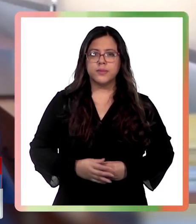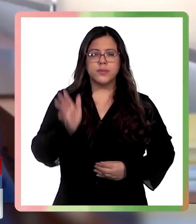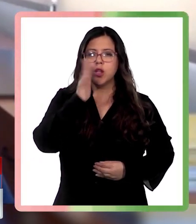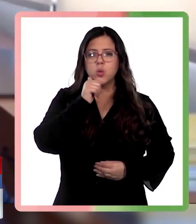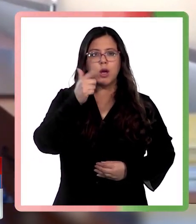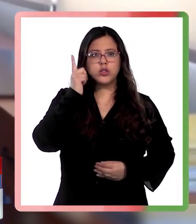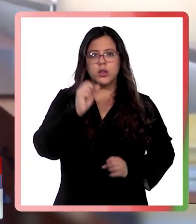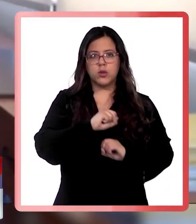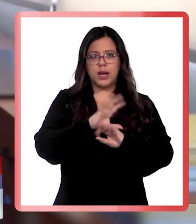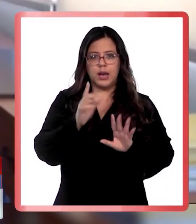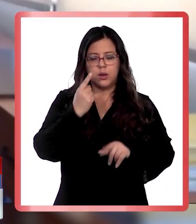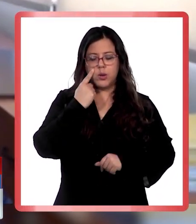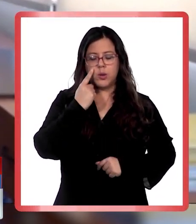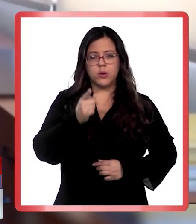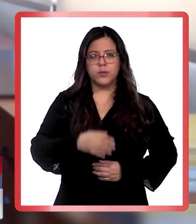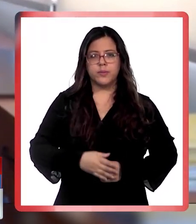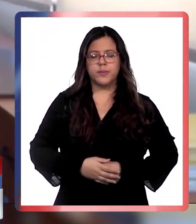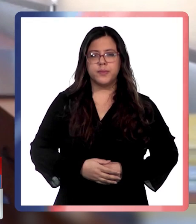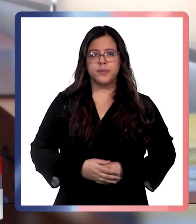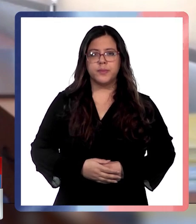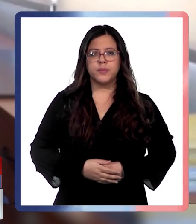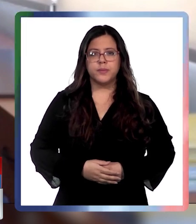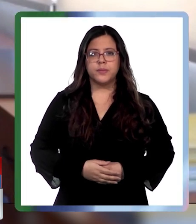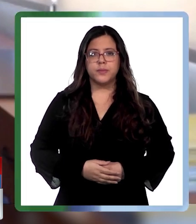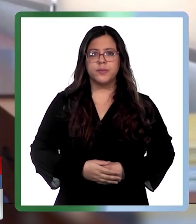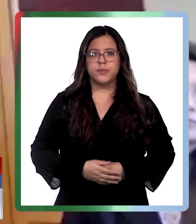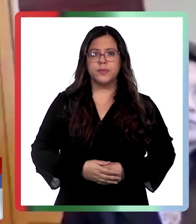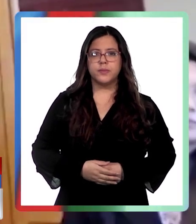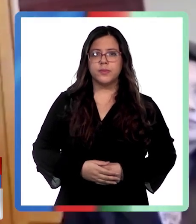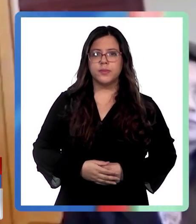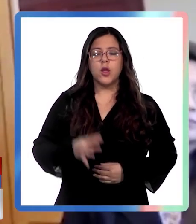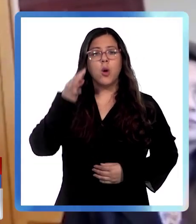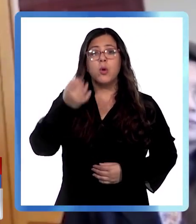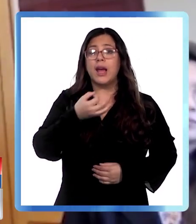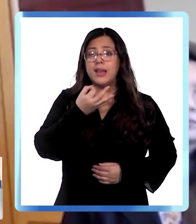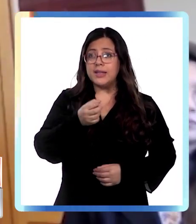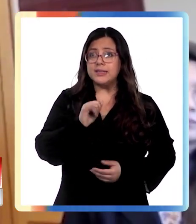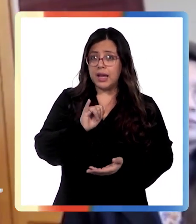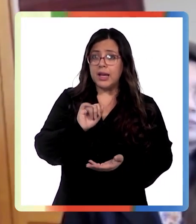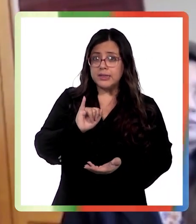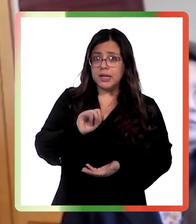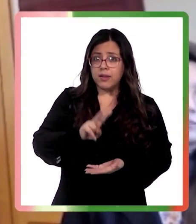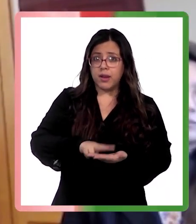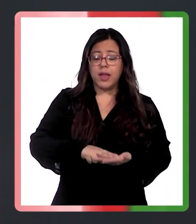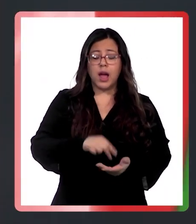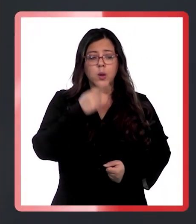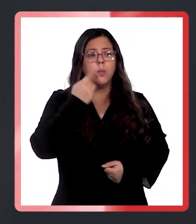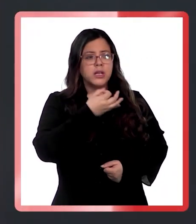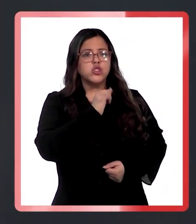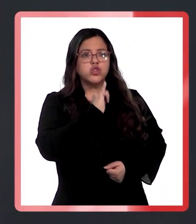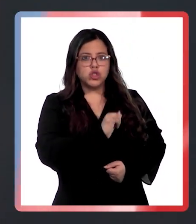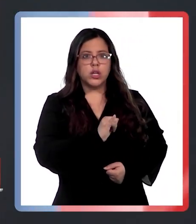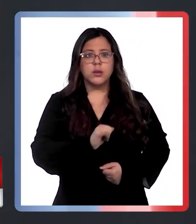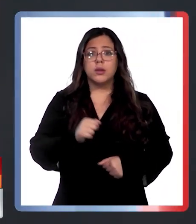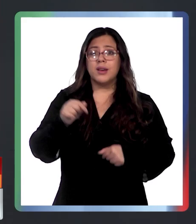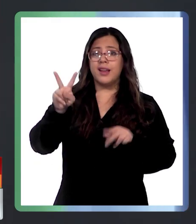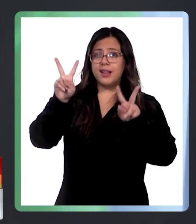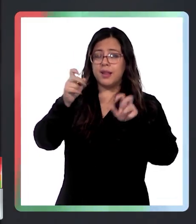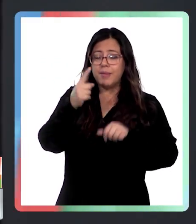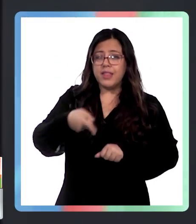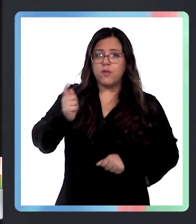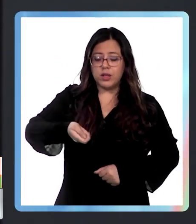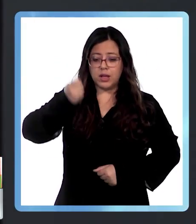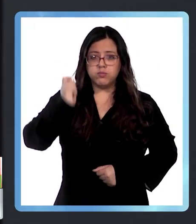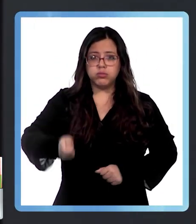del artículo 15, número 1. Respecto al otro 2, 15, número 3, ¿cierto? Sí, señor. Eso es. La reformalización de